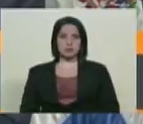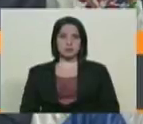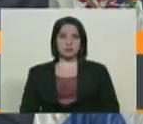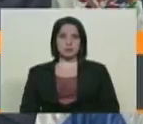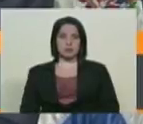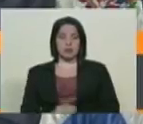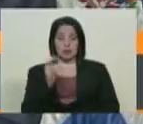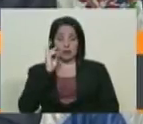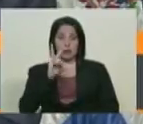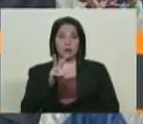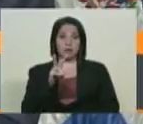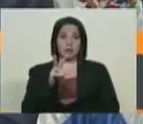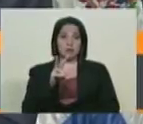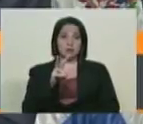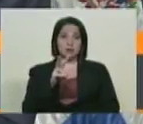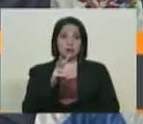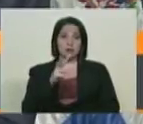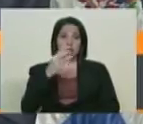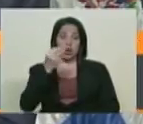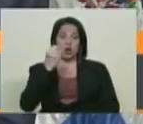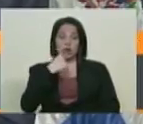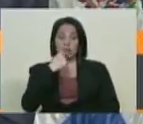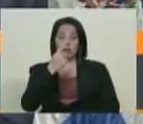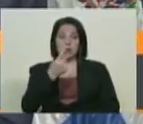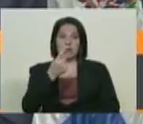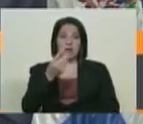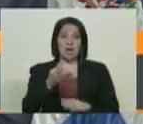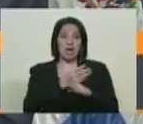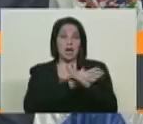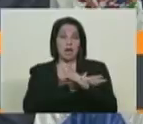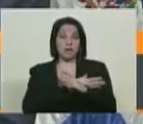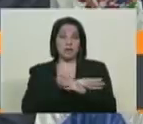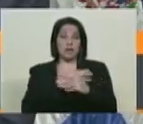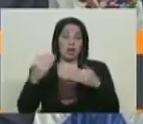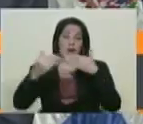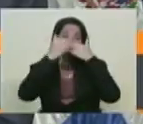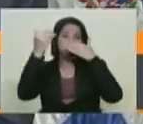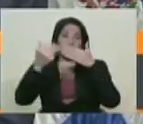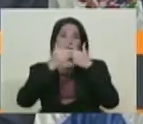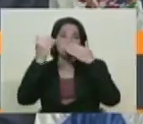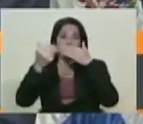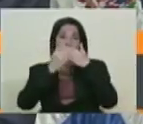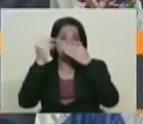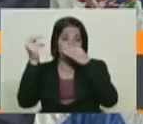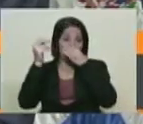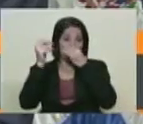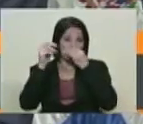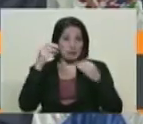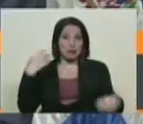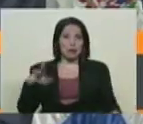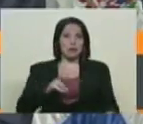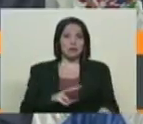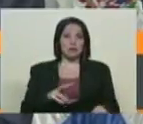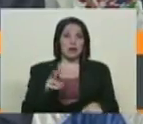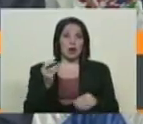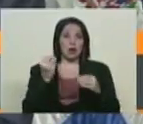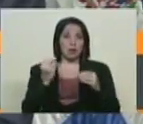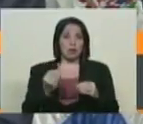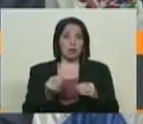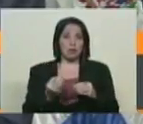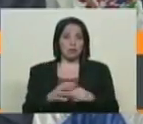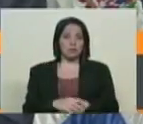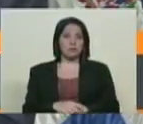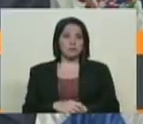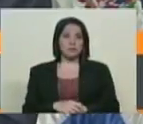Mire, eso forma parte de lo que mencioné antes, de la violencia externa contra Venezuela. Afortunadamente, gracias a la entereza, a